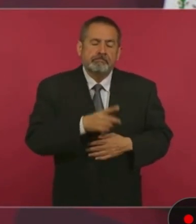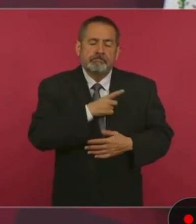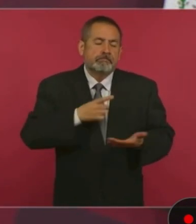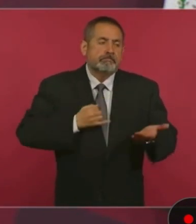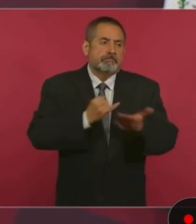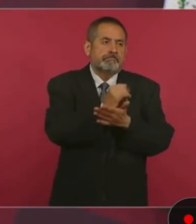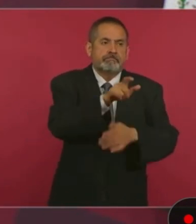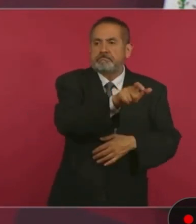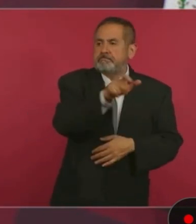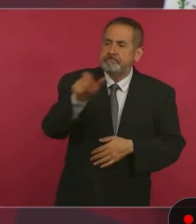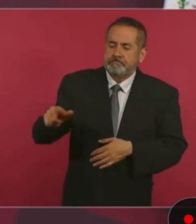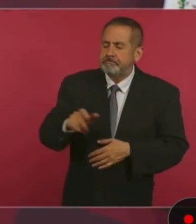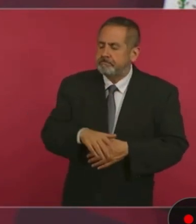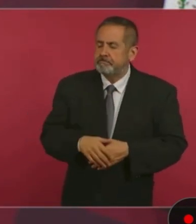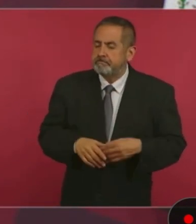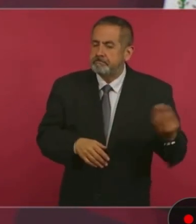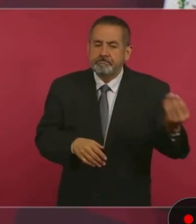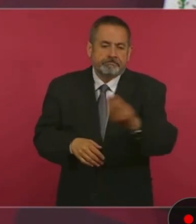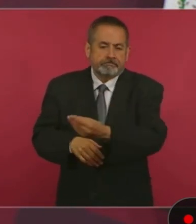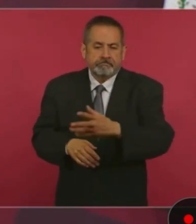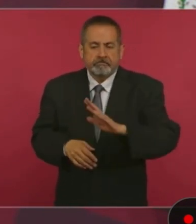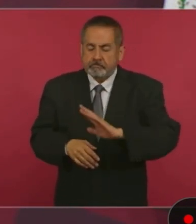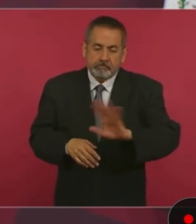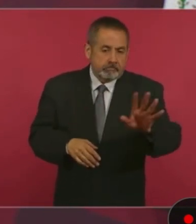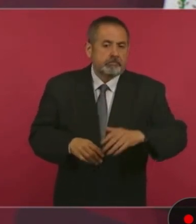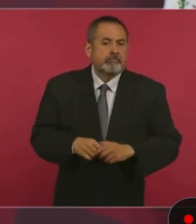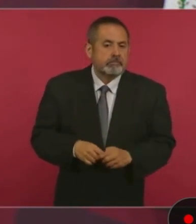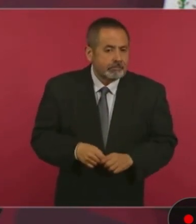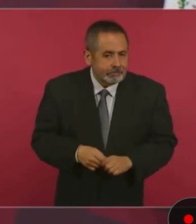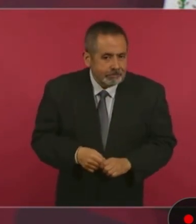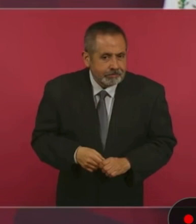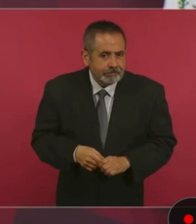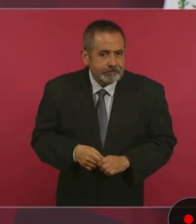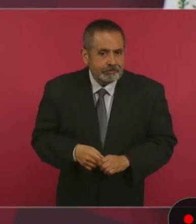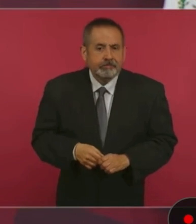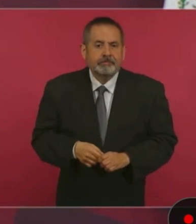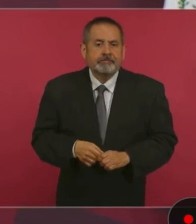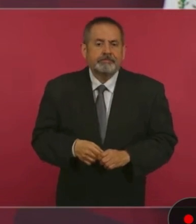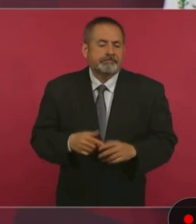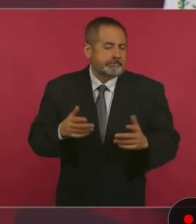está muy grande este asunto. O sea,